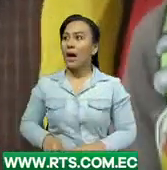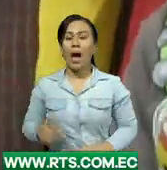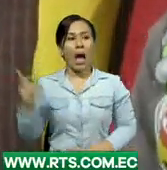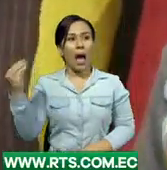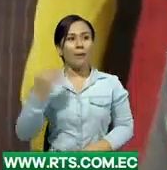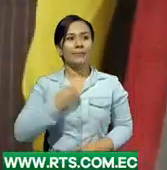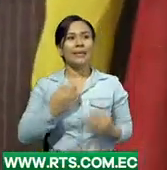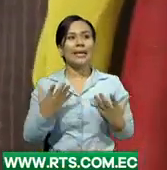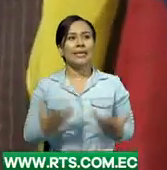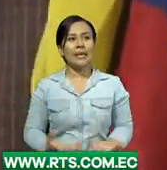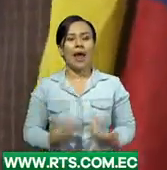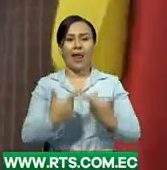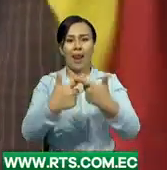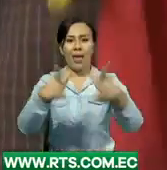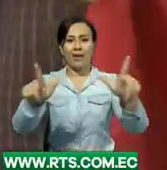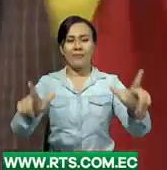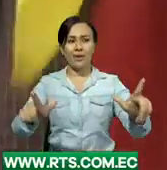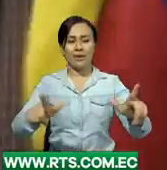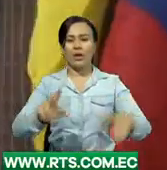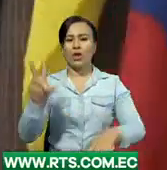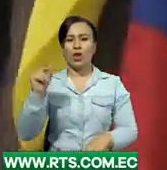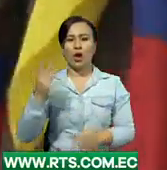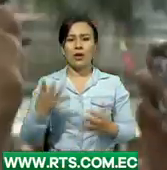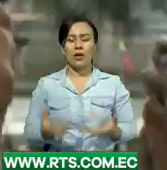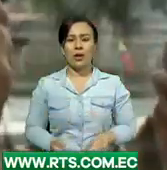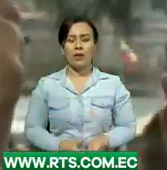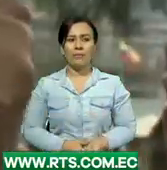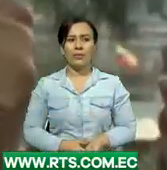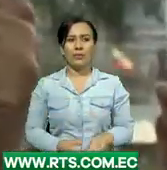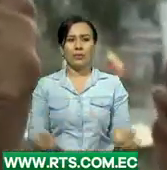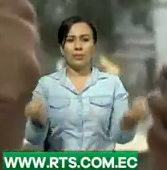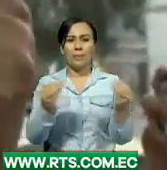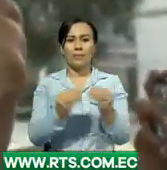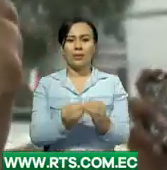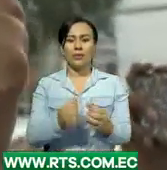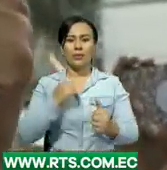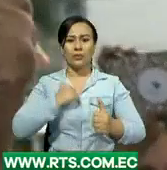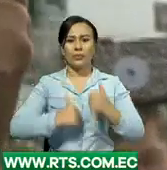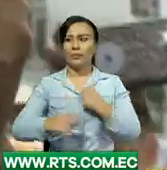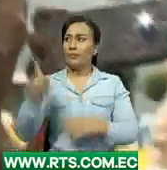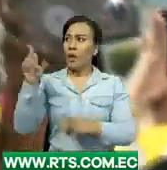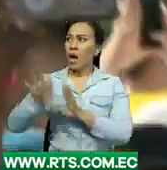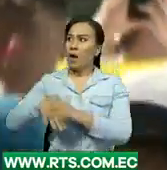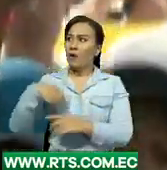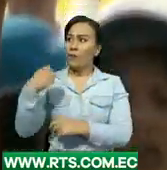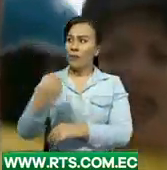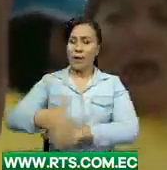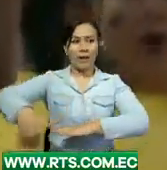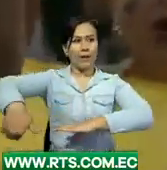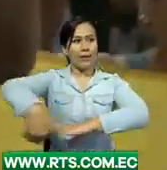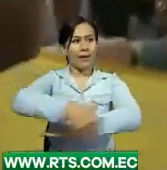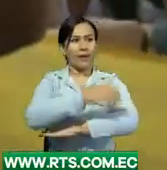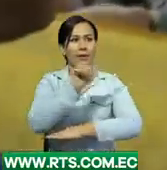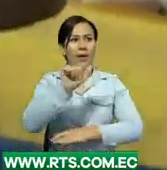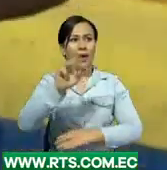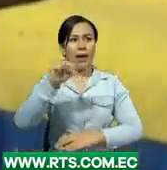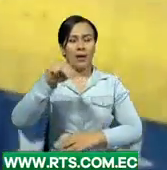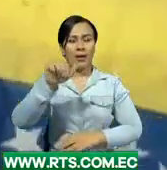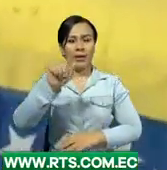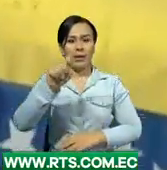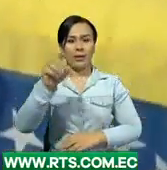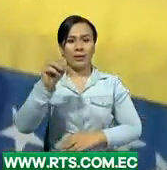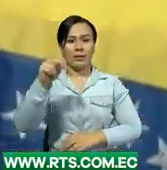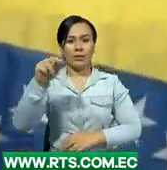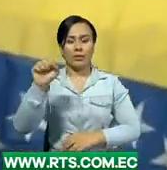queremos, libre, sin dictador. Fueron frases que se escuchaban en la esquina de la avenida Amazonas y Eloy Alfaro, en